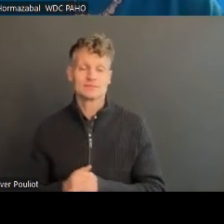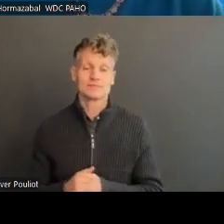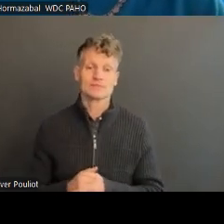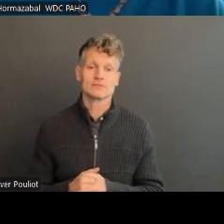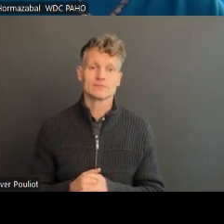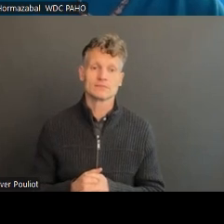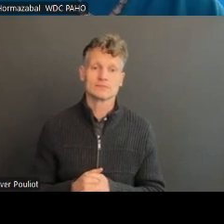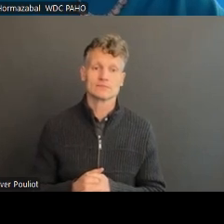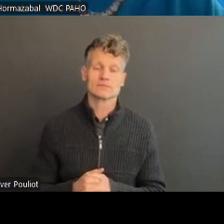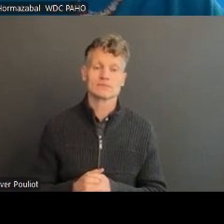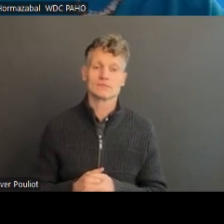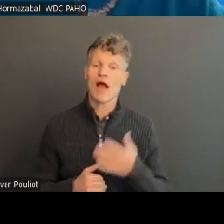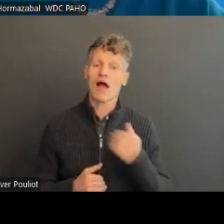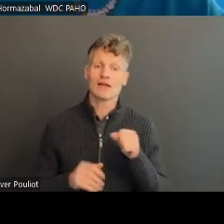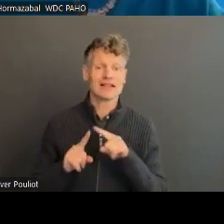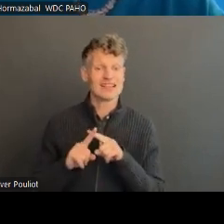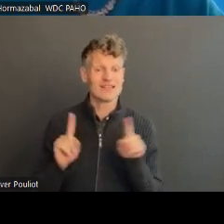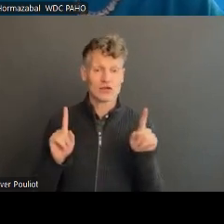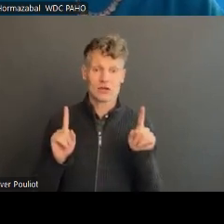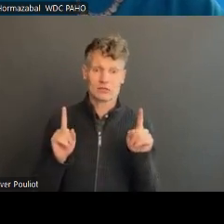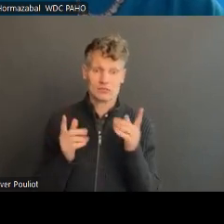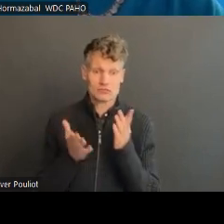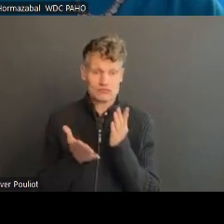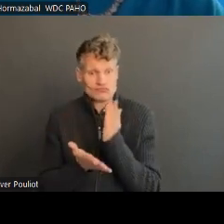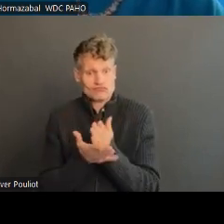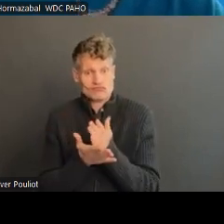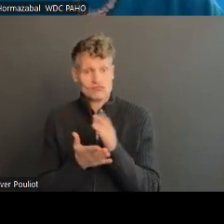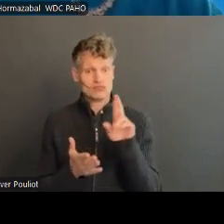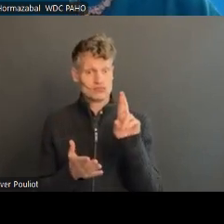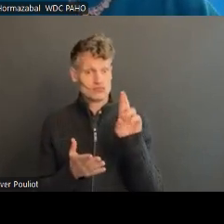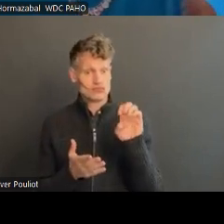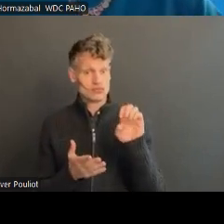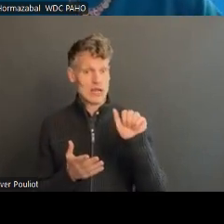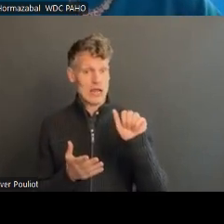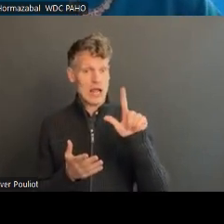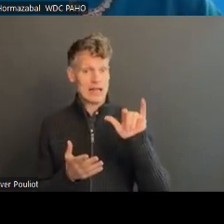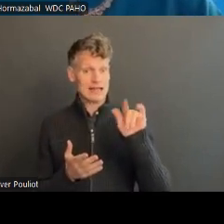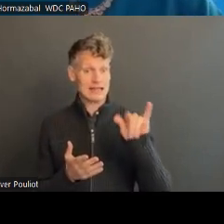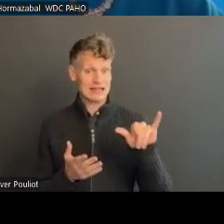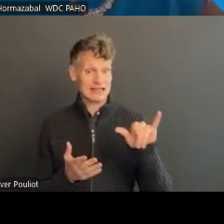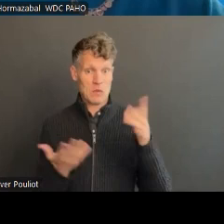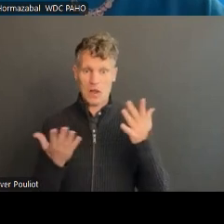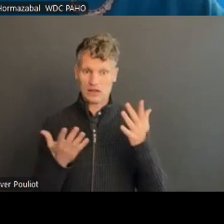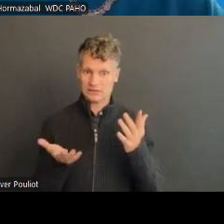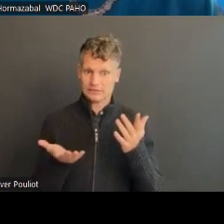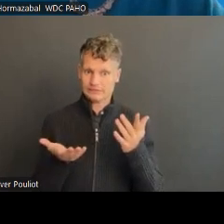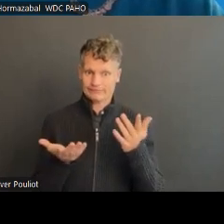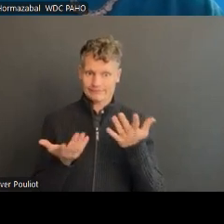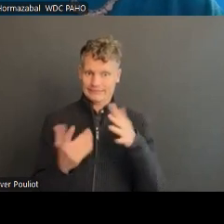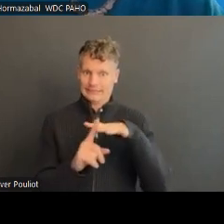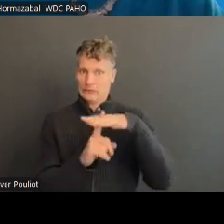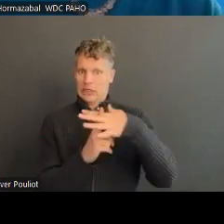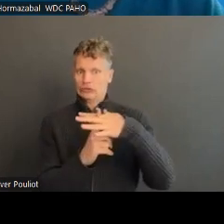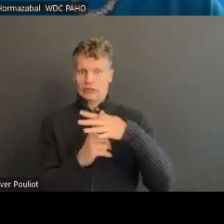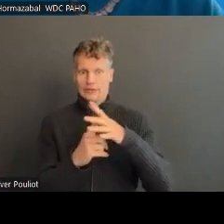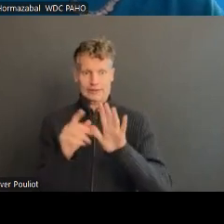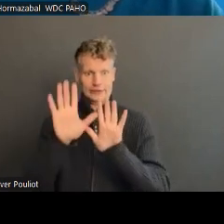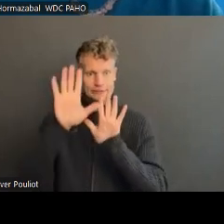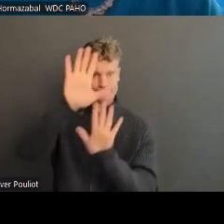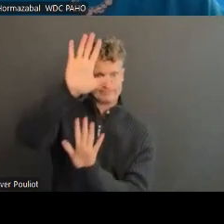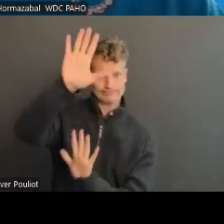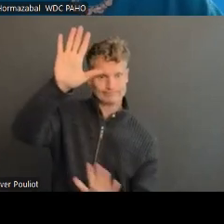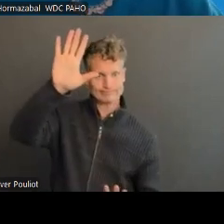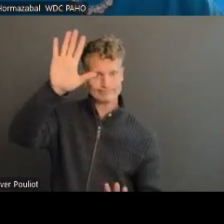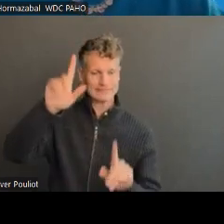las intervenciones a los grupos en situación de vulnerabilidad. No se trata de hacer solo lo mismo más frecuente o más